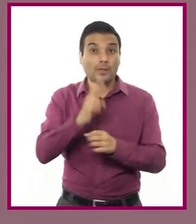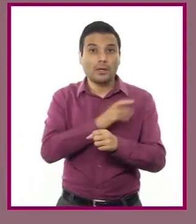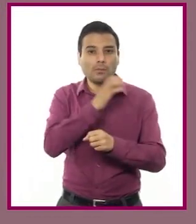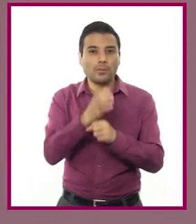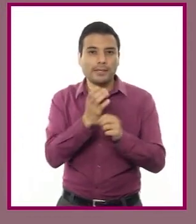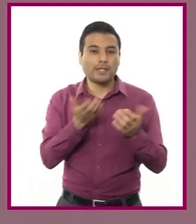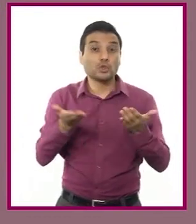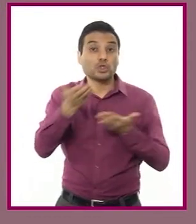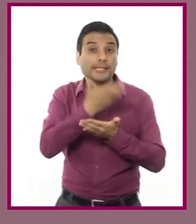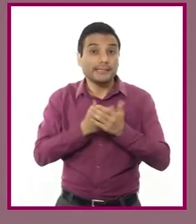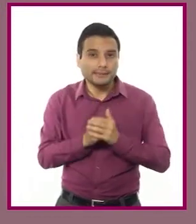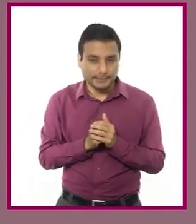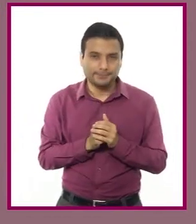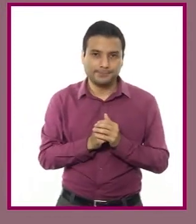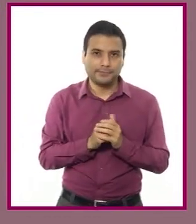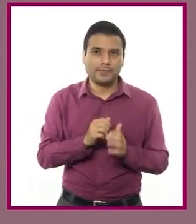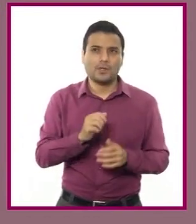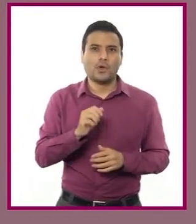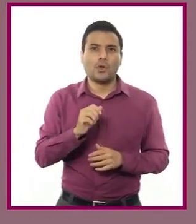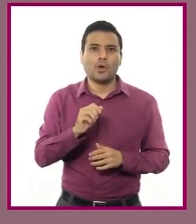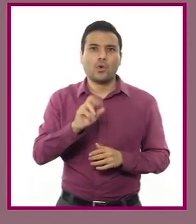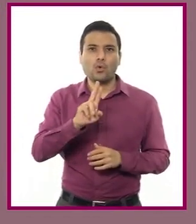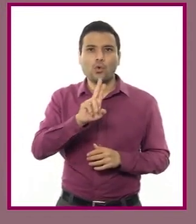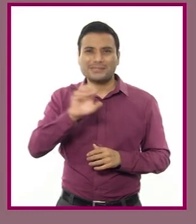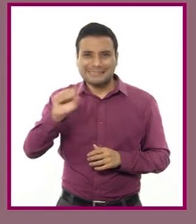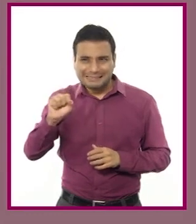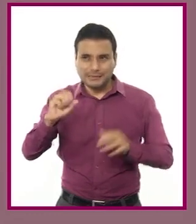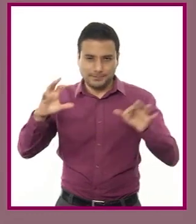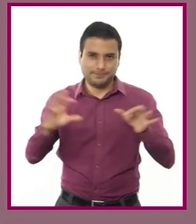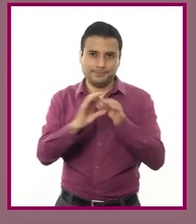que estableció alianzas con la Unión Soviética.